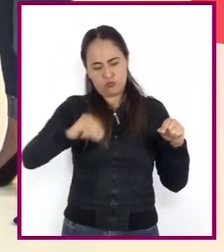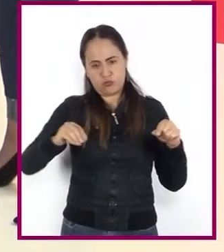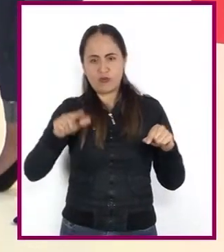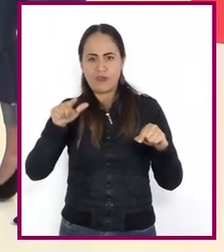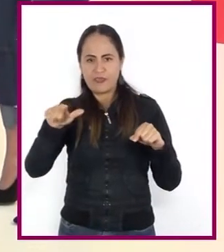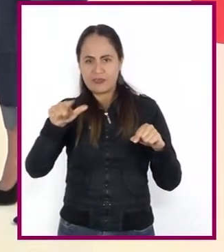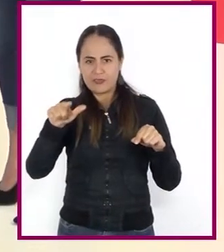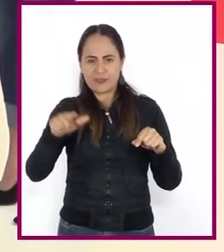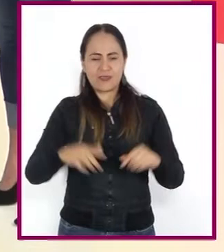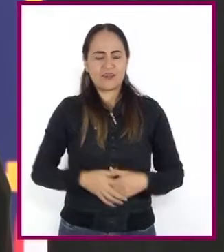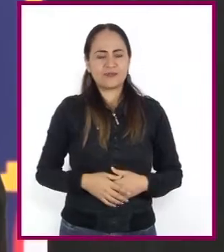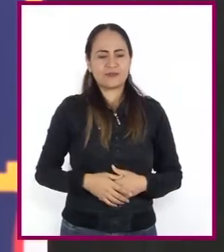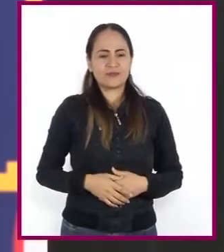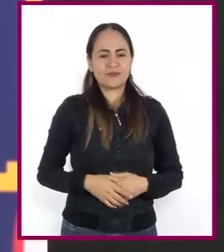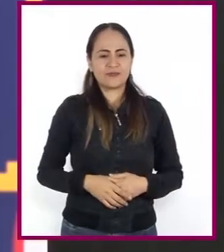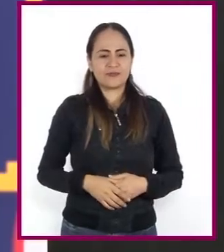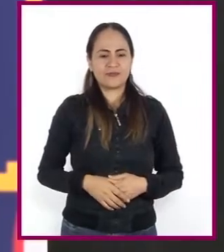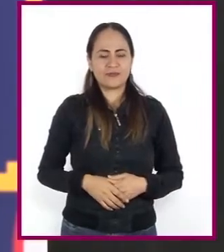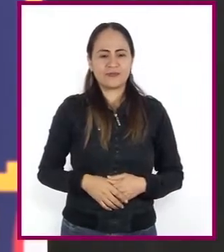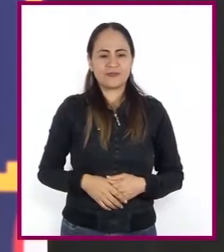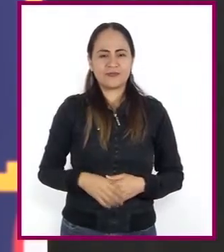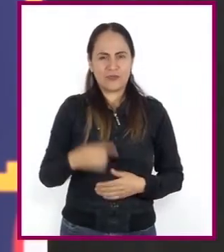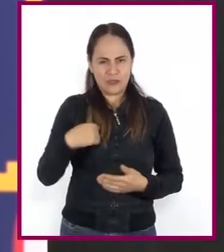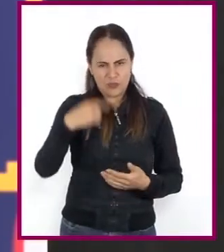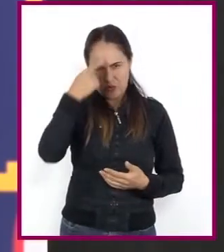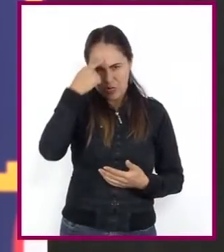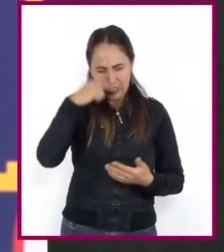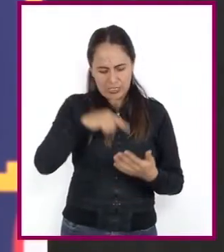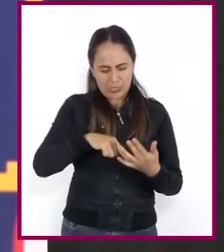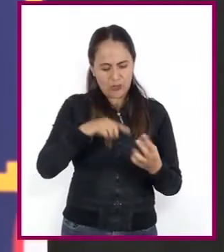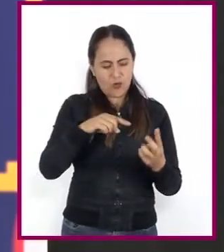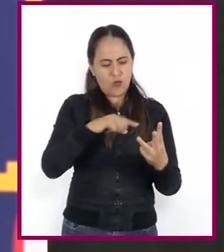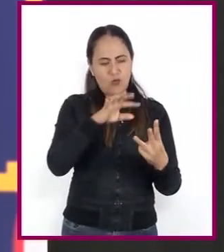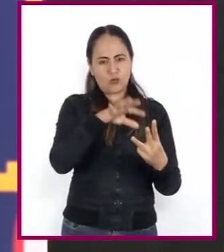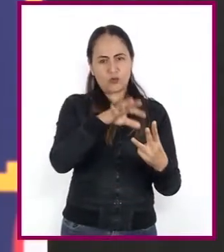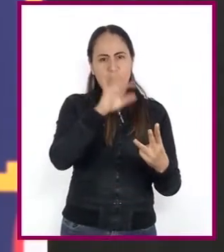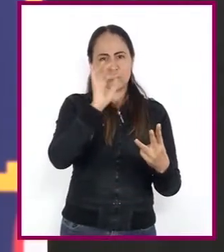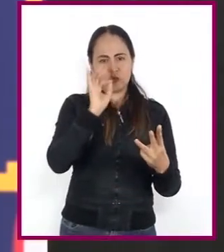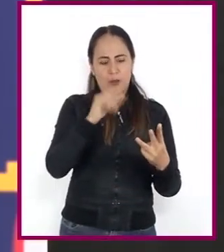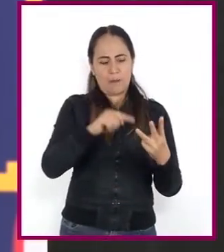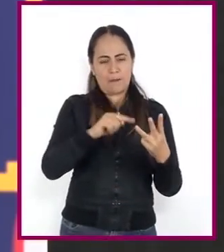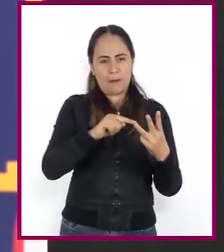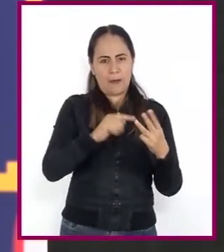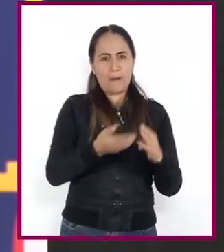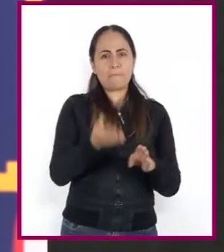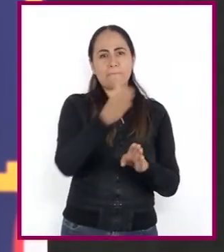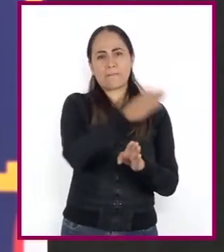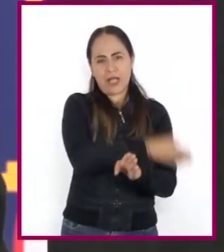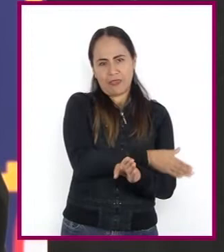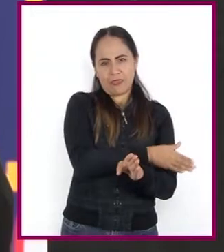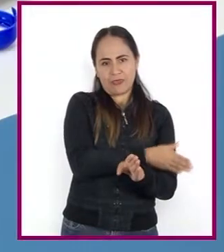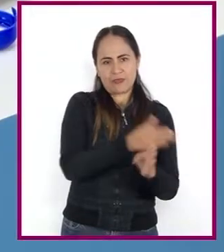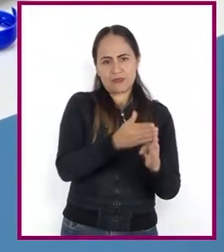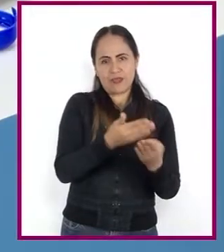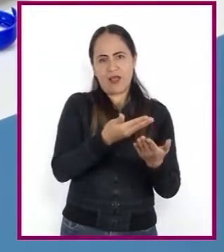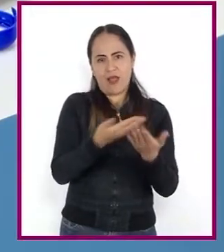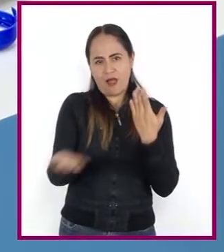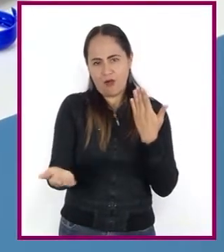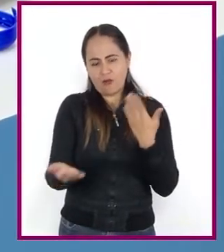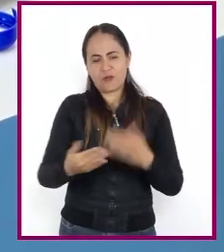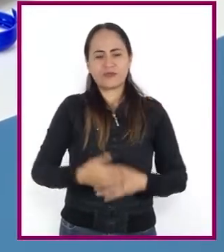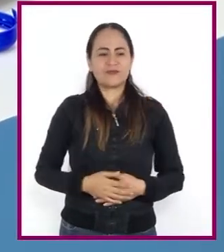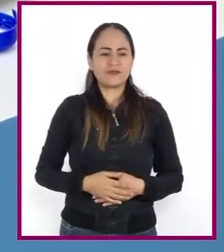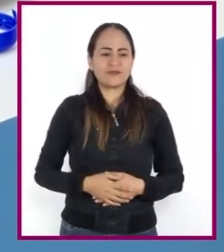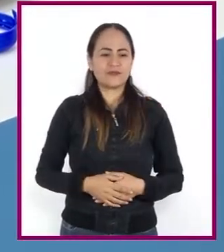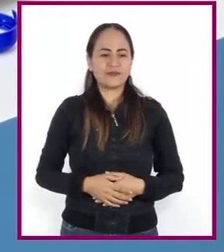Muy bien. Y creo que elijo una pregunta de pasado presente.